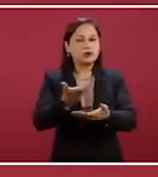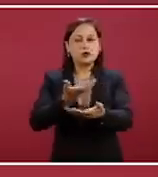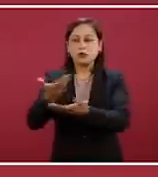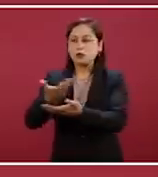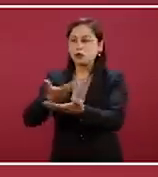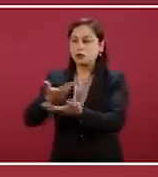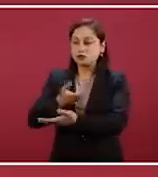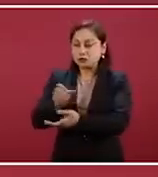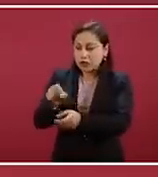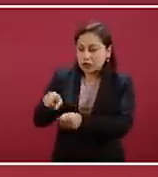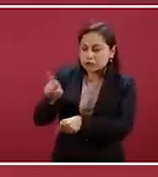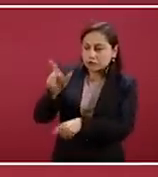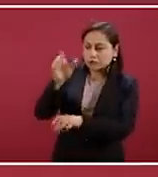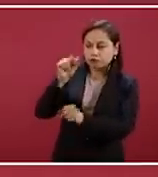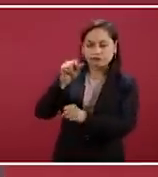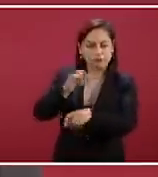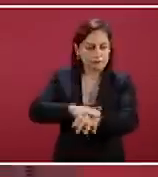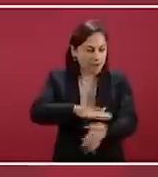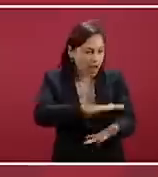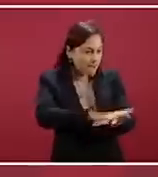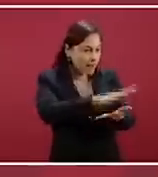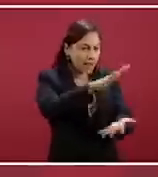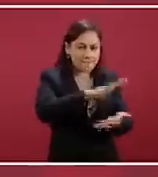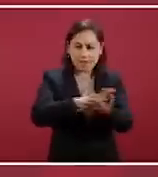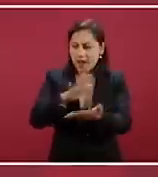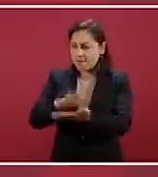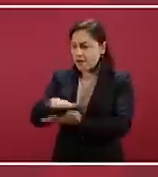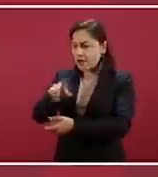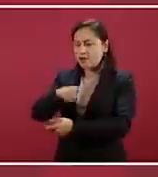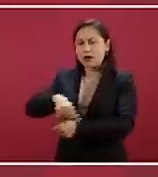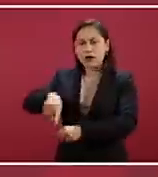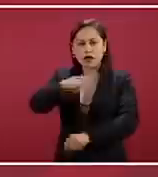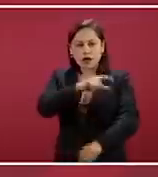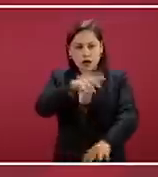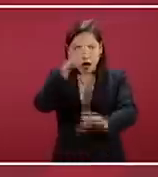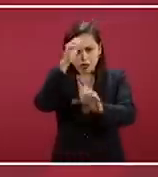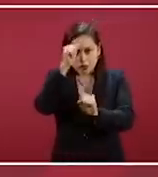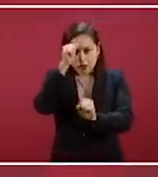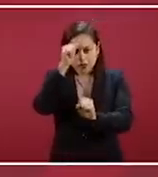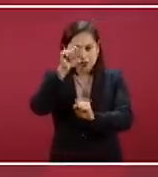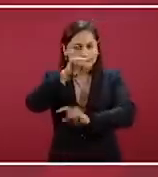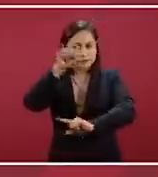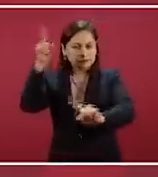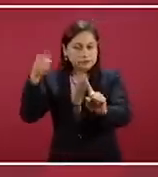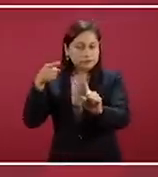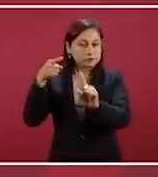esté por encima la fraternidad humana, ¿no?